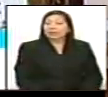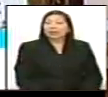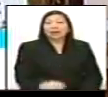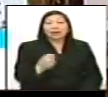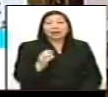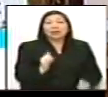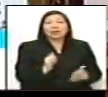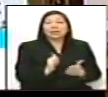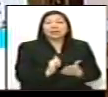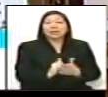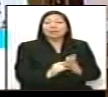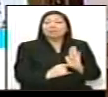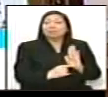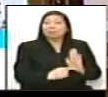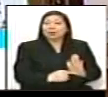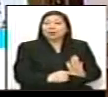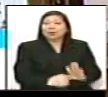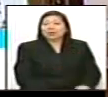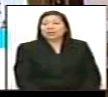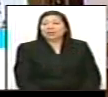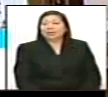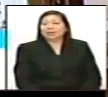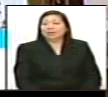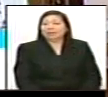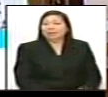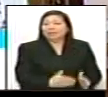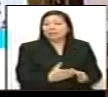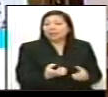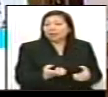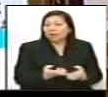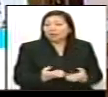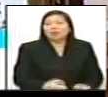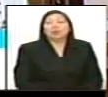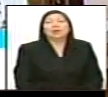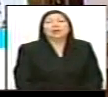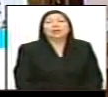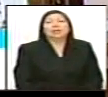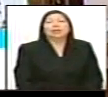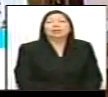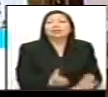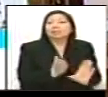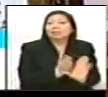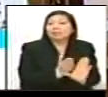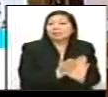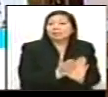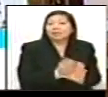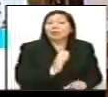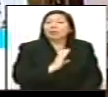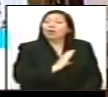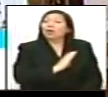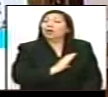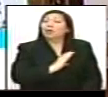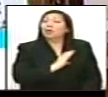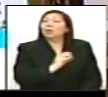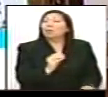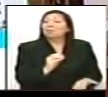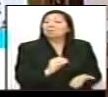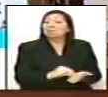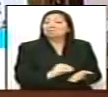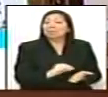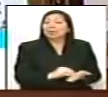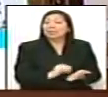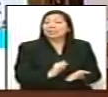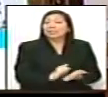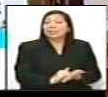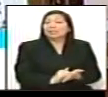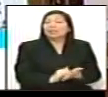creo además, y eso está demostrado desde disciplinas como la economía o la psicología conductual u otras más, que mientras